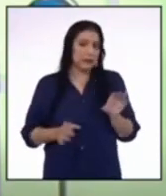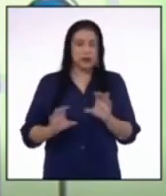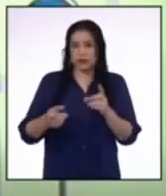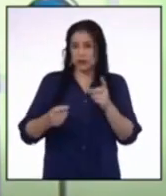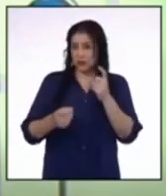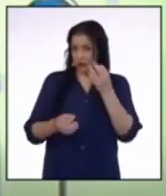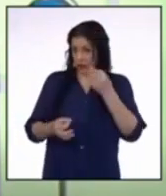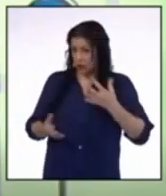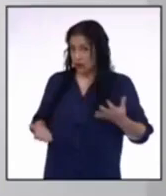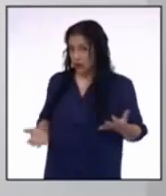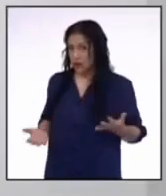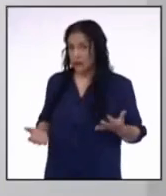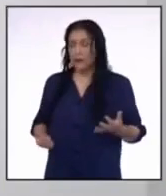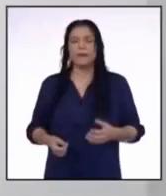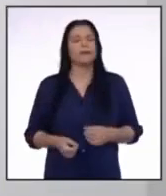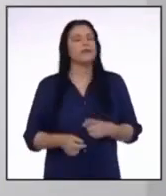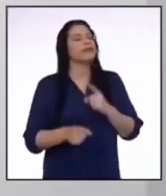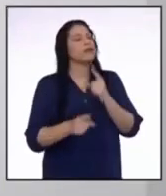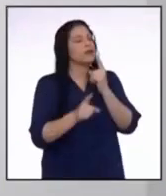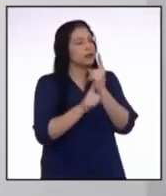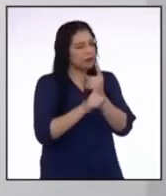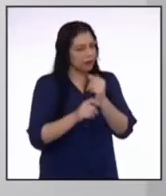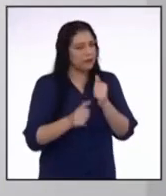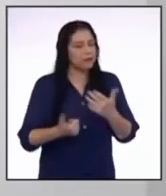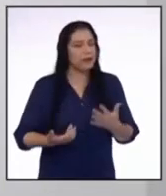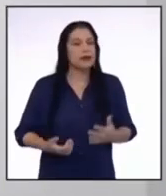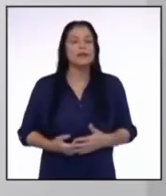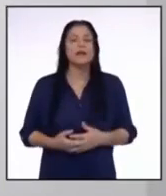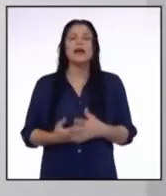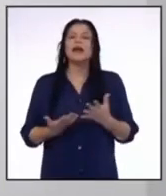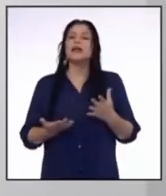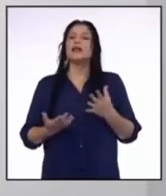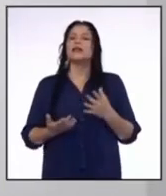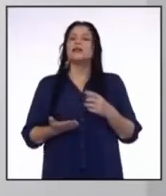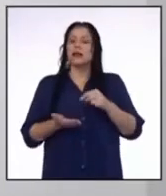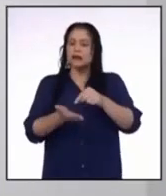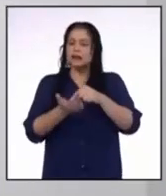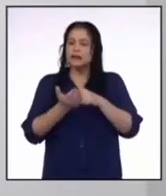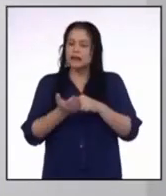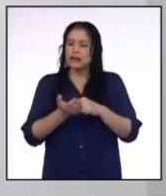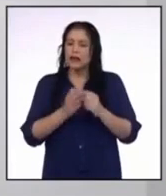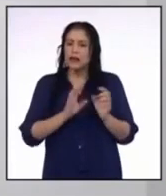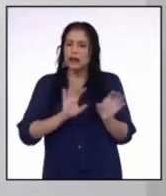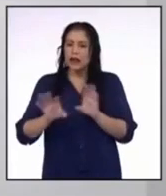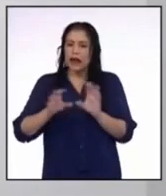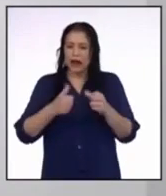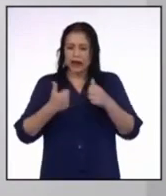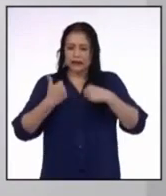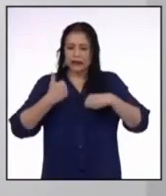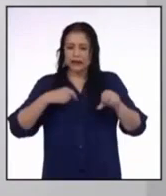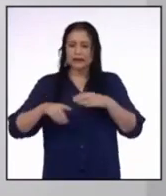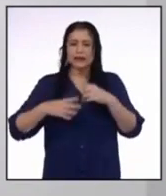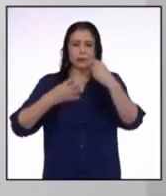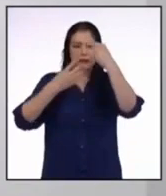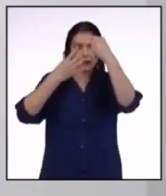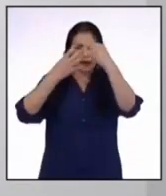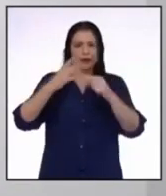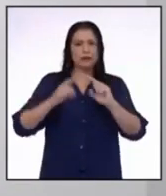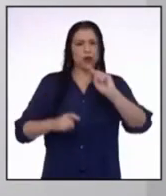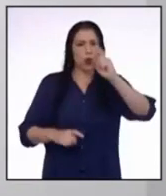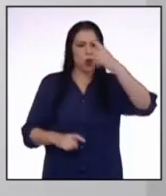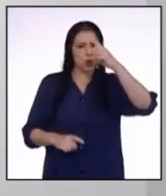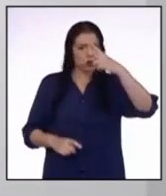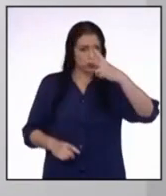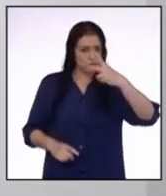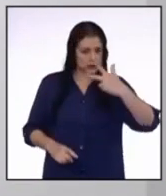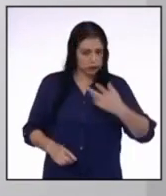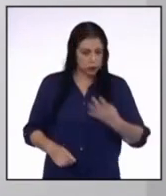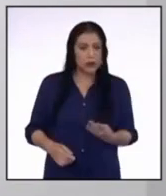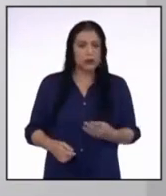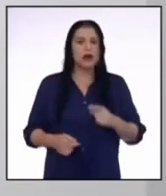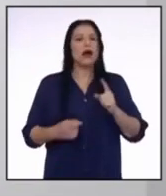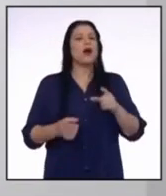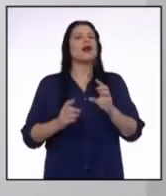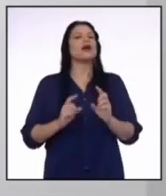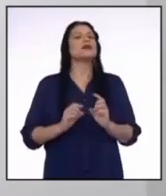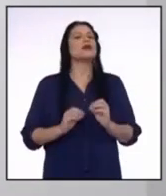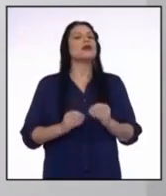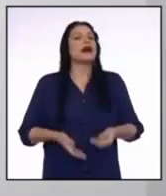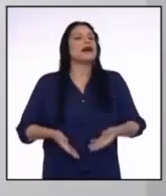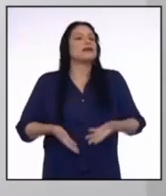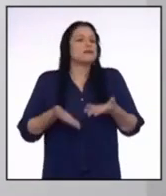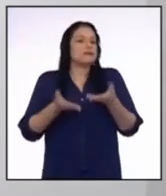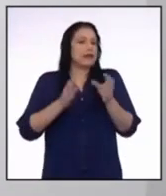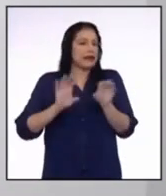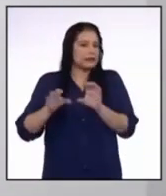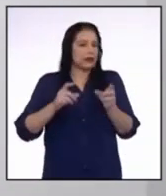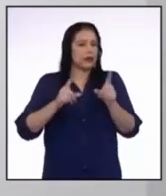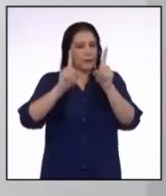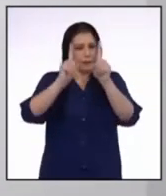¿Cierto, profesora Julia? Así es, y exige un desarrollo de actividades secuenciadas. Les haré unas